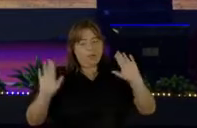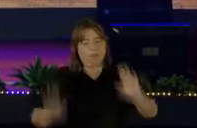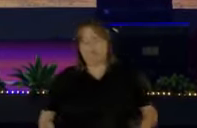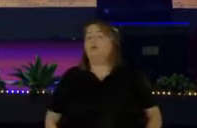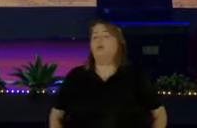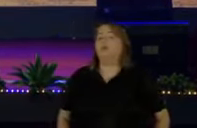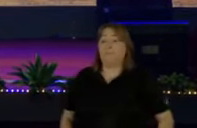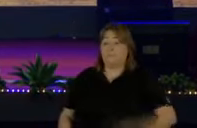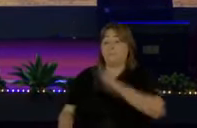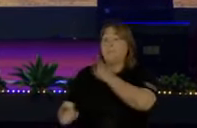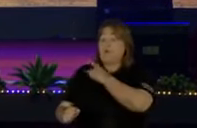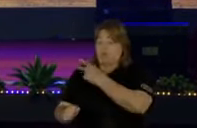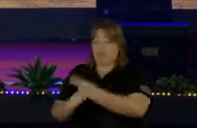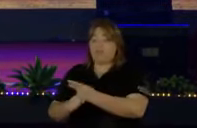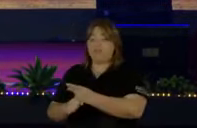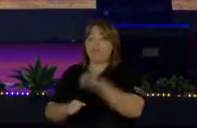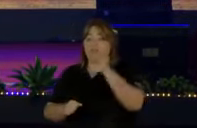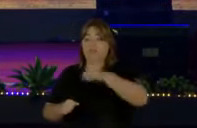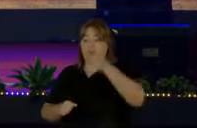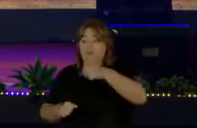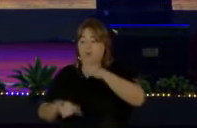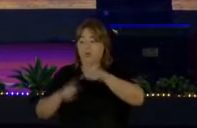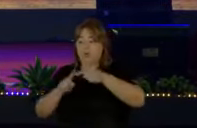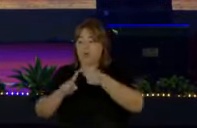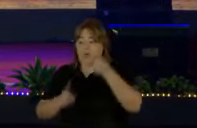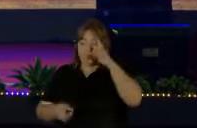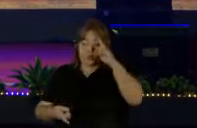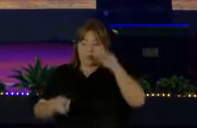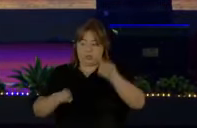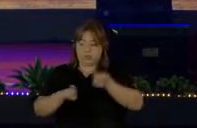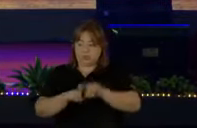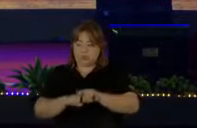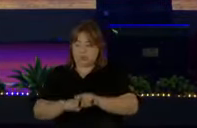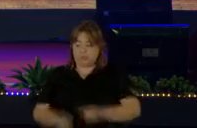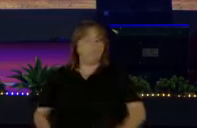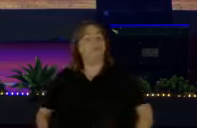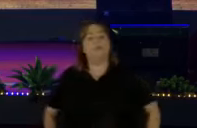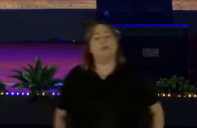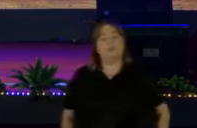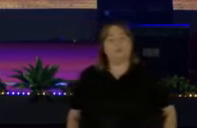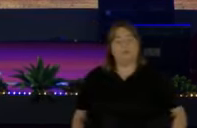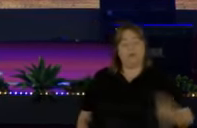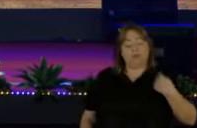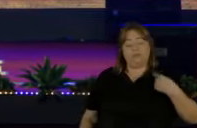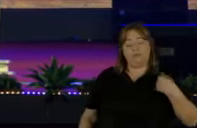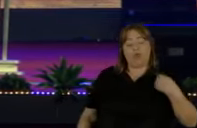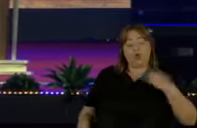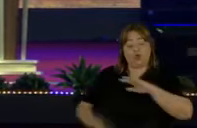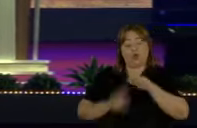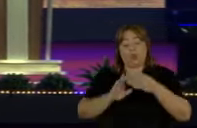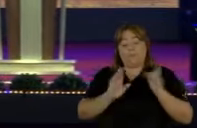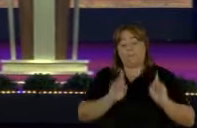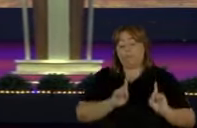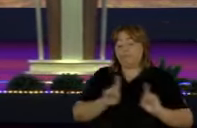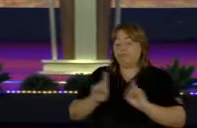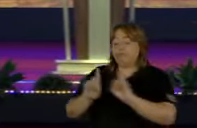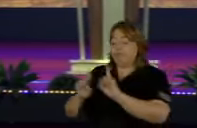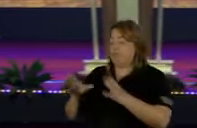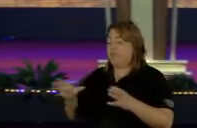Hay poder en el acuerdo. Cuando nosotros hablamos todo para un mismo lado, se ven los